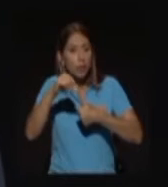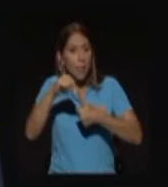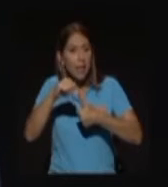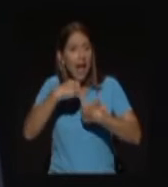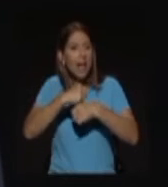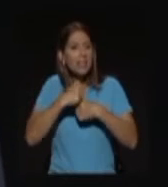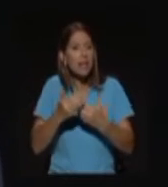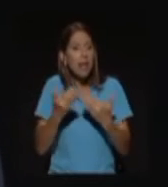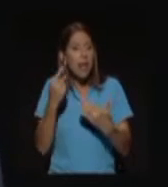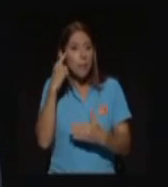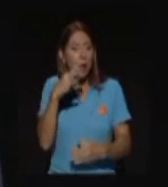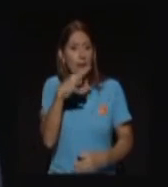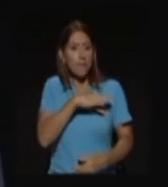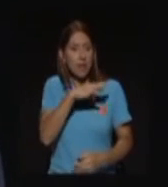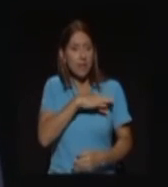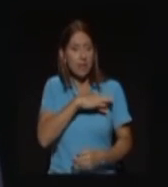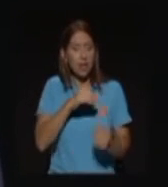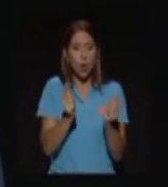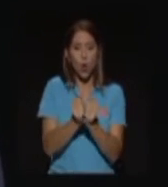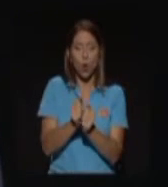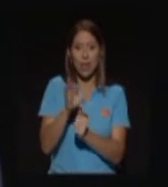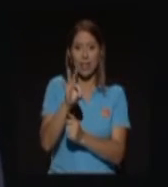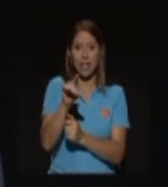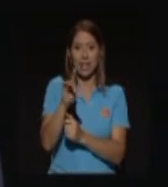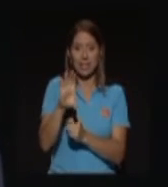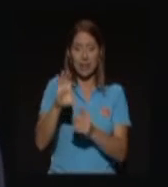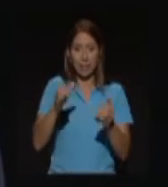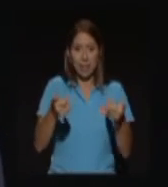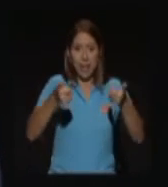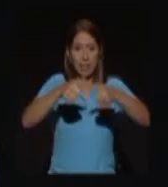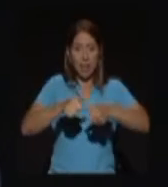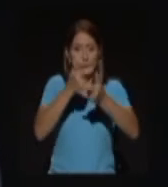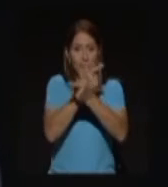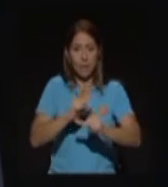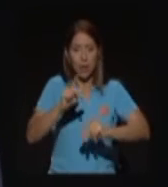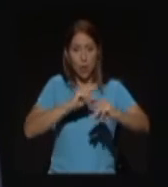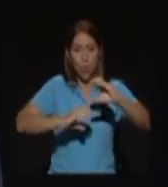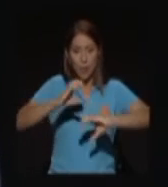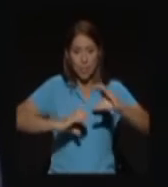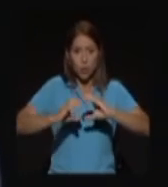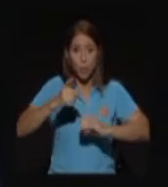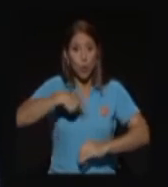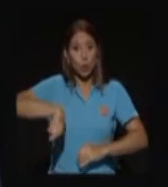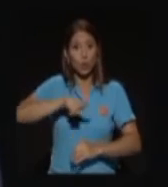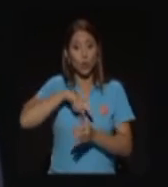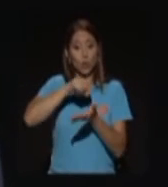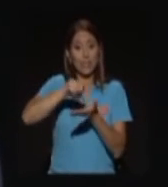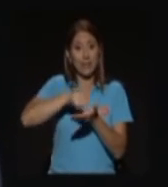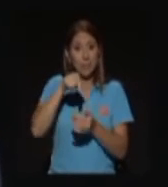para beneficiarse del Tratado de Libre Comercio. Lo escribimos hacia el final de las